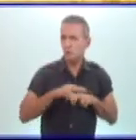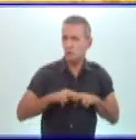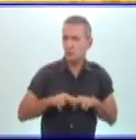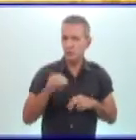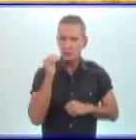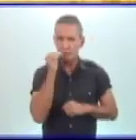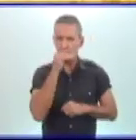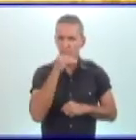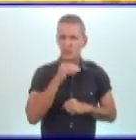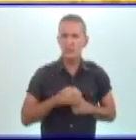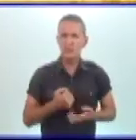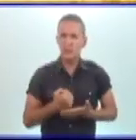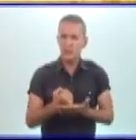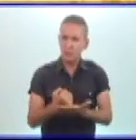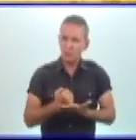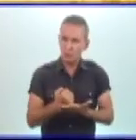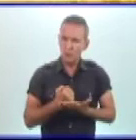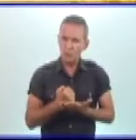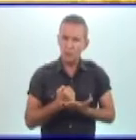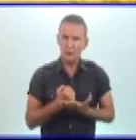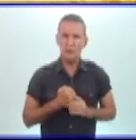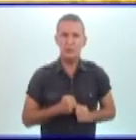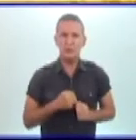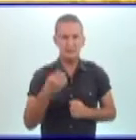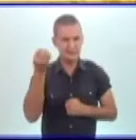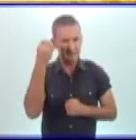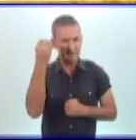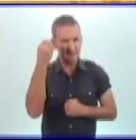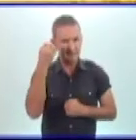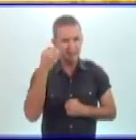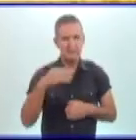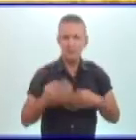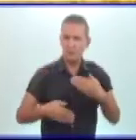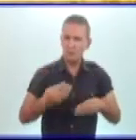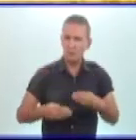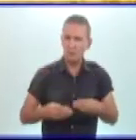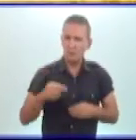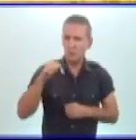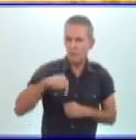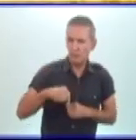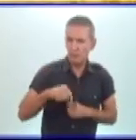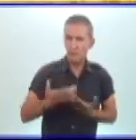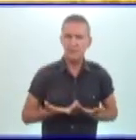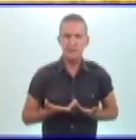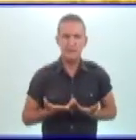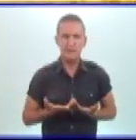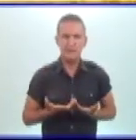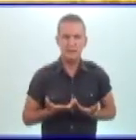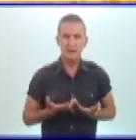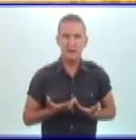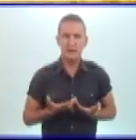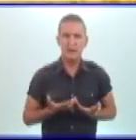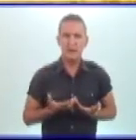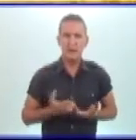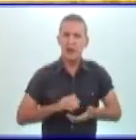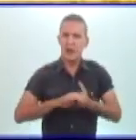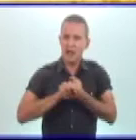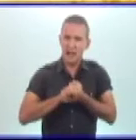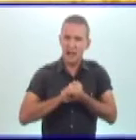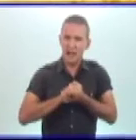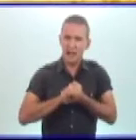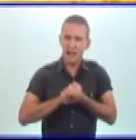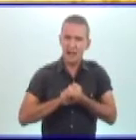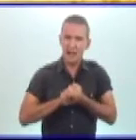además a tener en cuenta la génesis de muchos problemas que están en la actualidad, solidarizarnos con muchas de las personas que vivieron